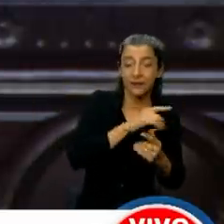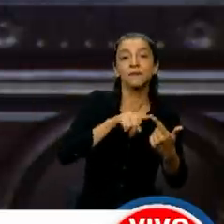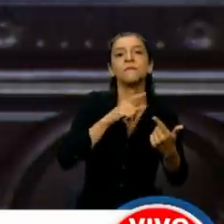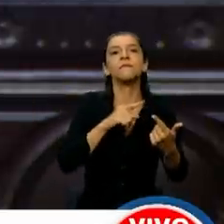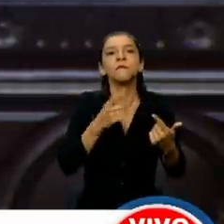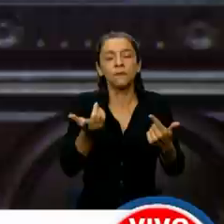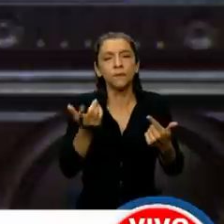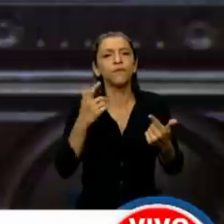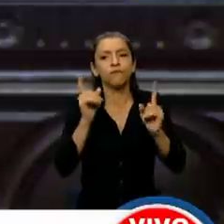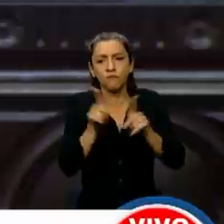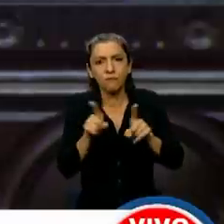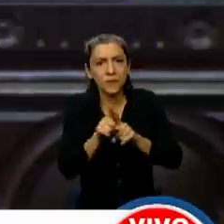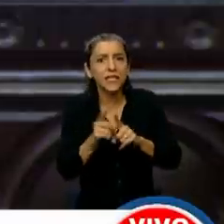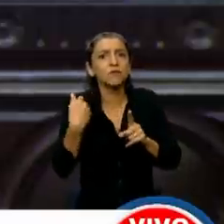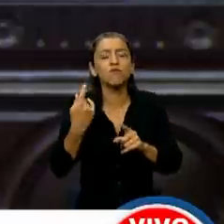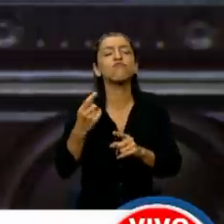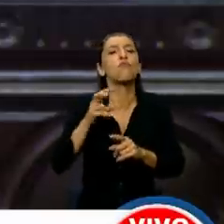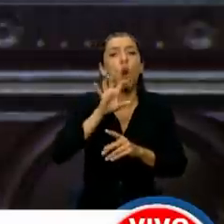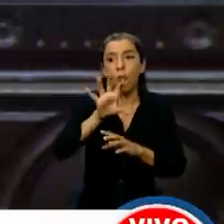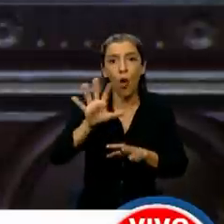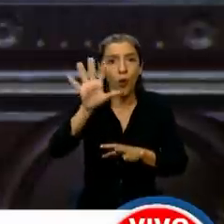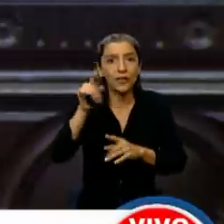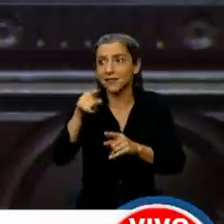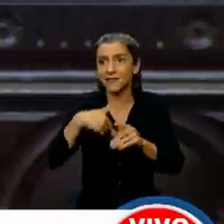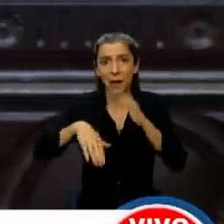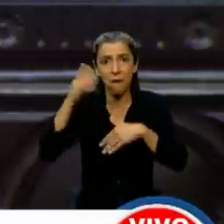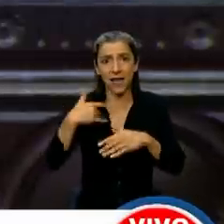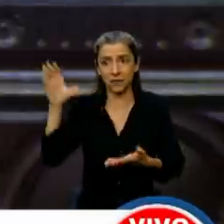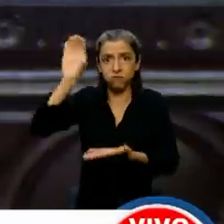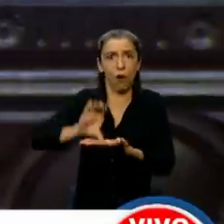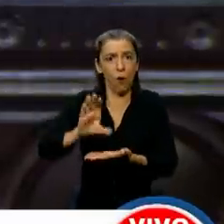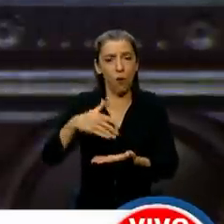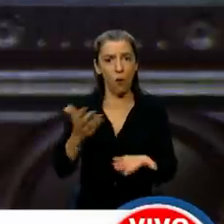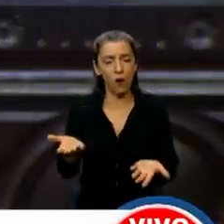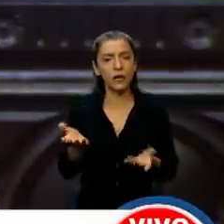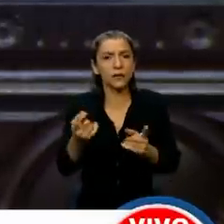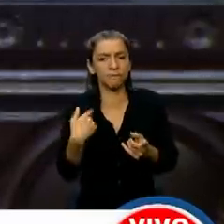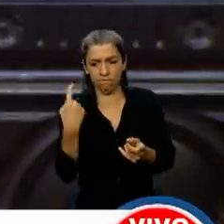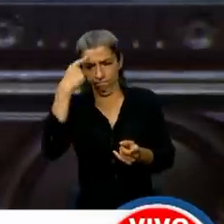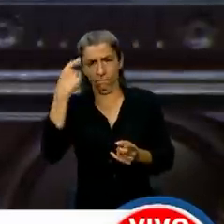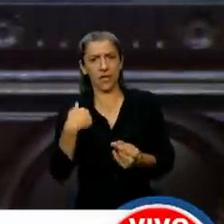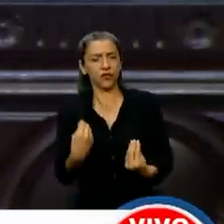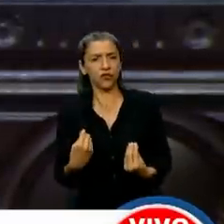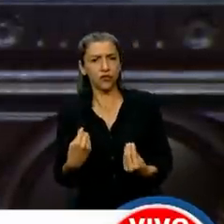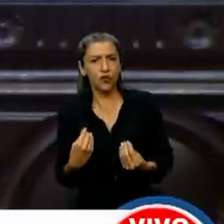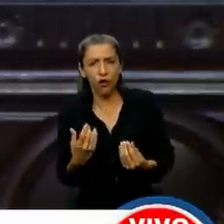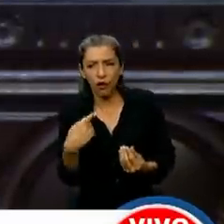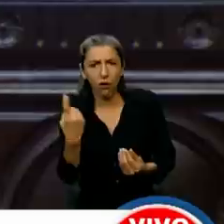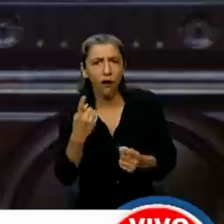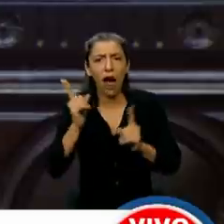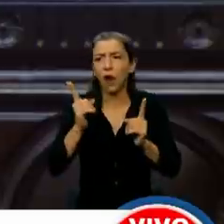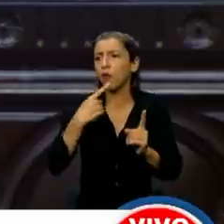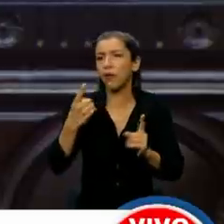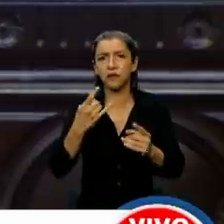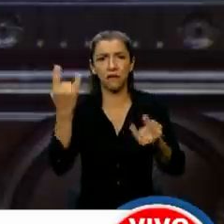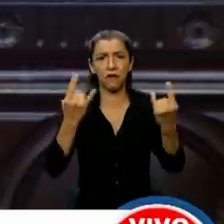provincia cuidada con mayor aumento presupuestario y acá en donde se cae este mito o se cae de lo que dicen por